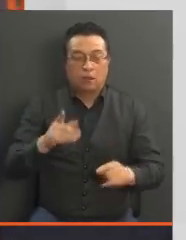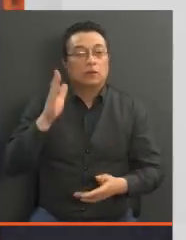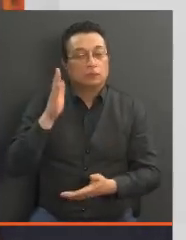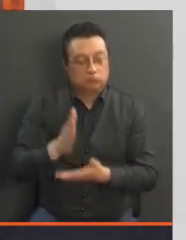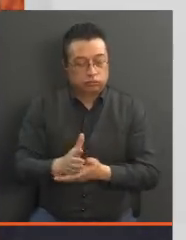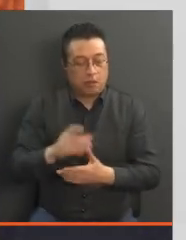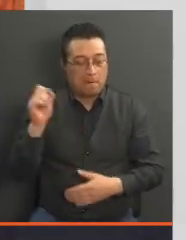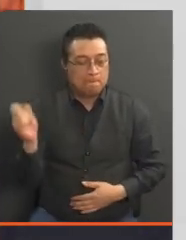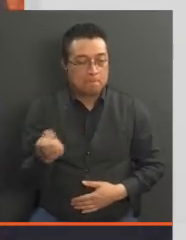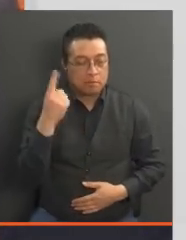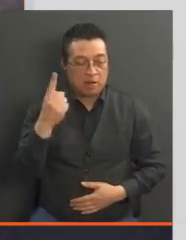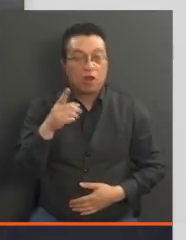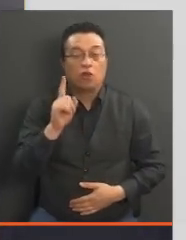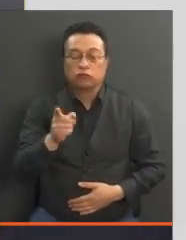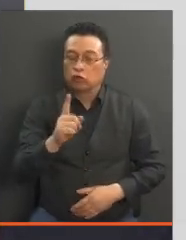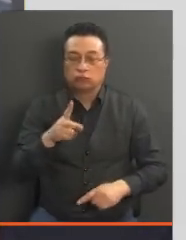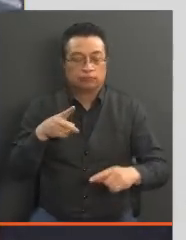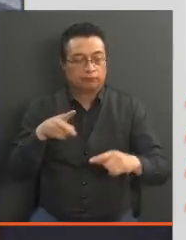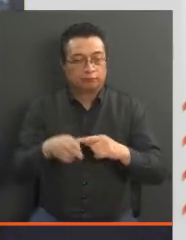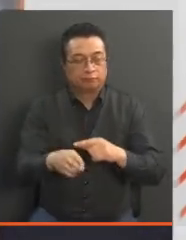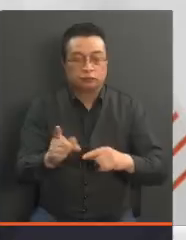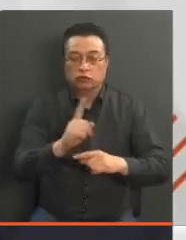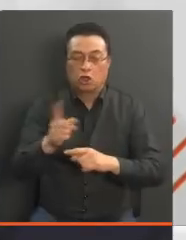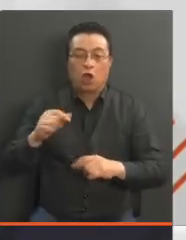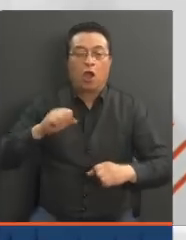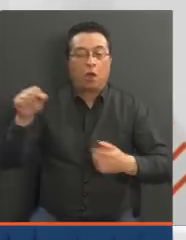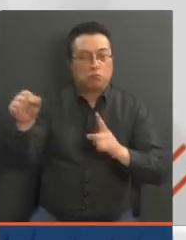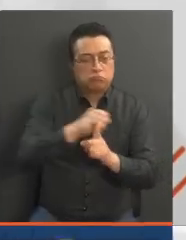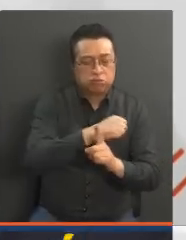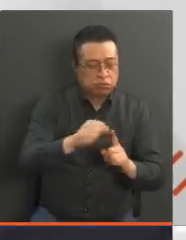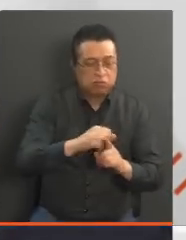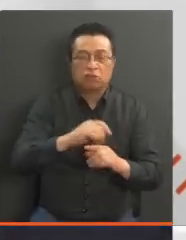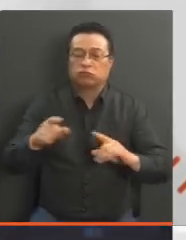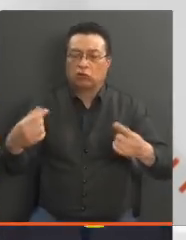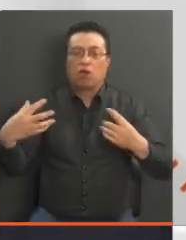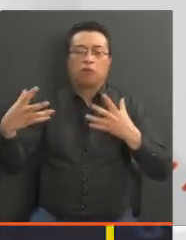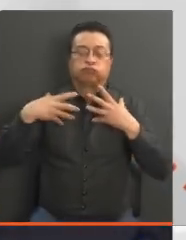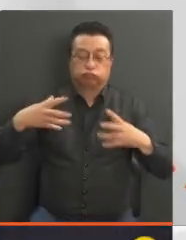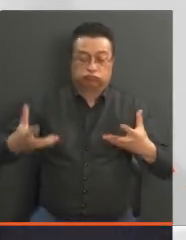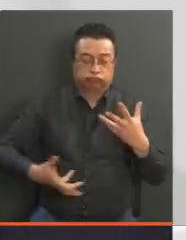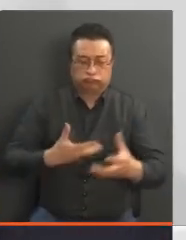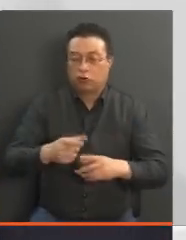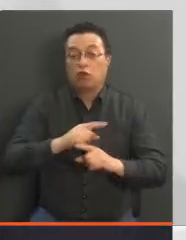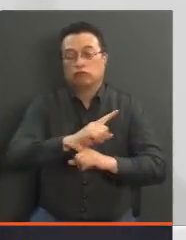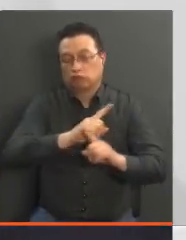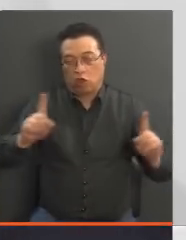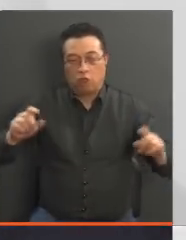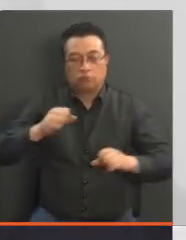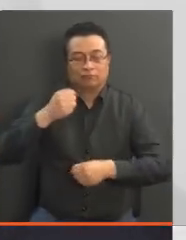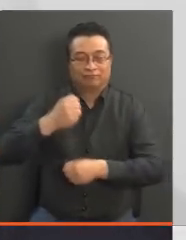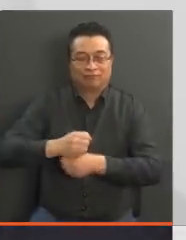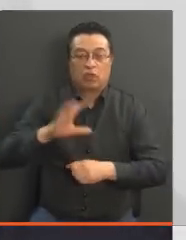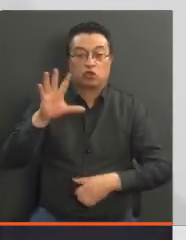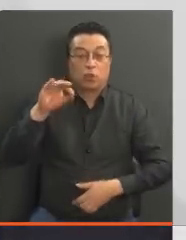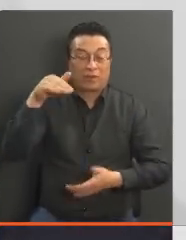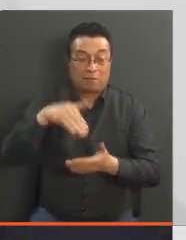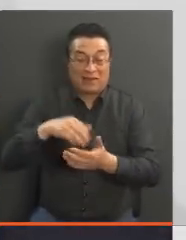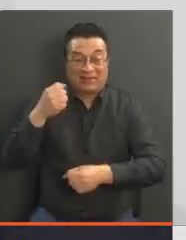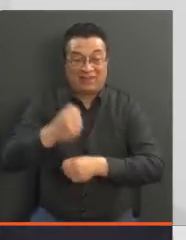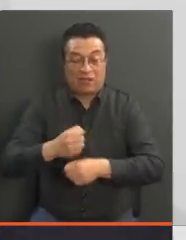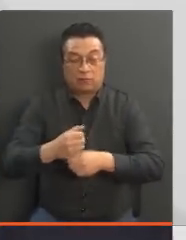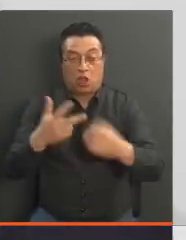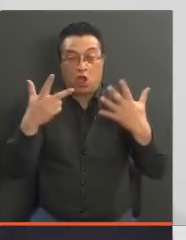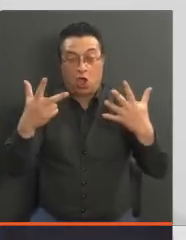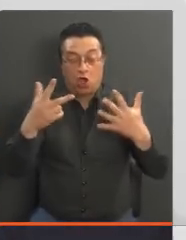liberen y que no se detenga ni se reprima ninguna manifestación que están realizando los cerca de 50.000 trabajadores de las 8 divisiones de